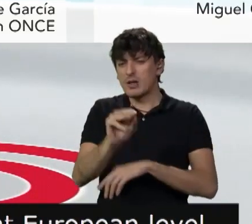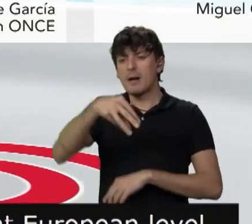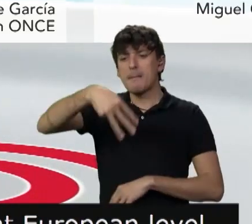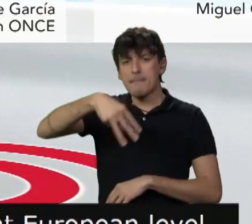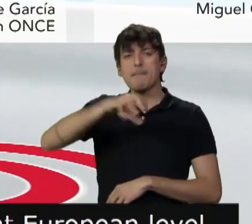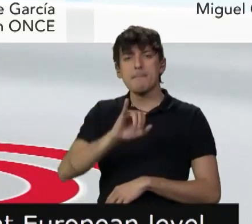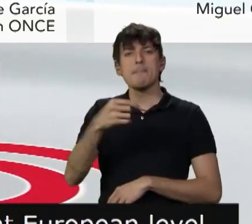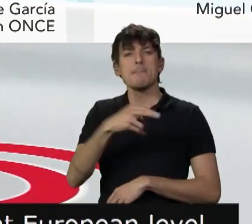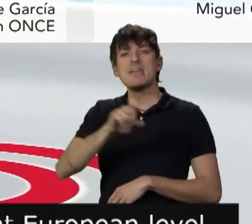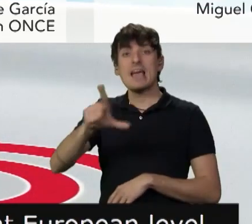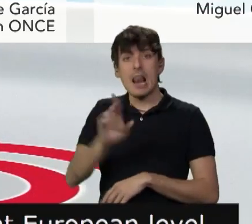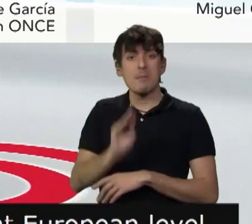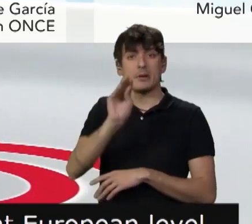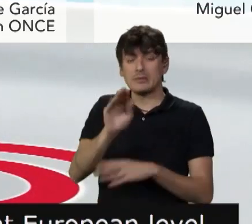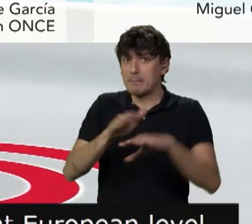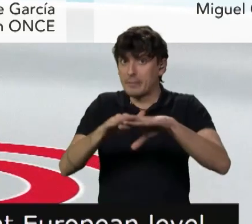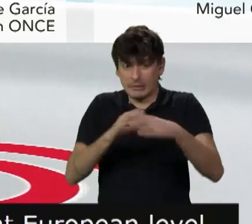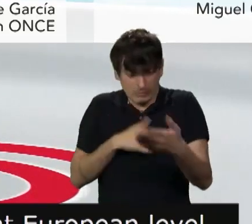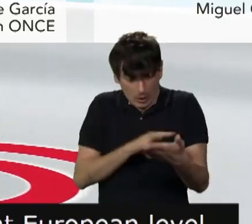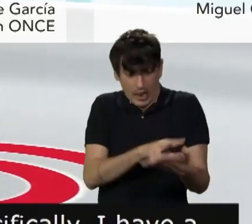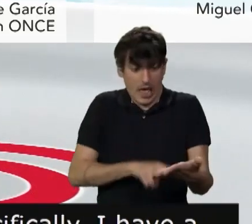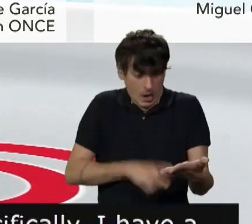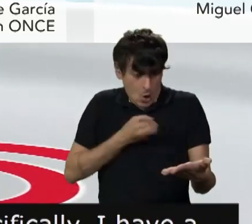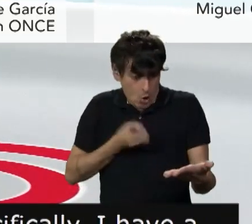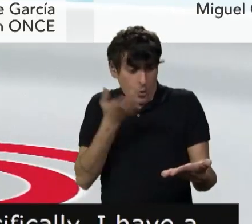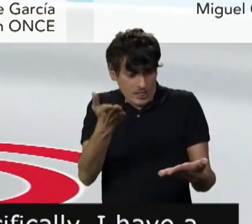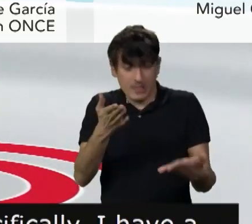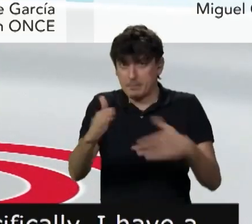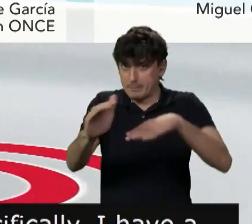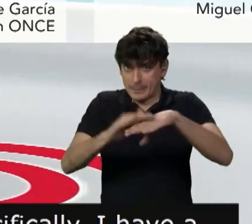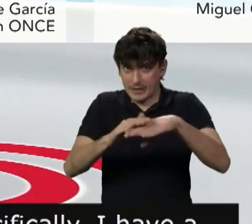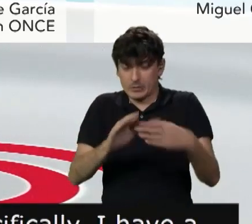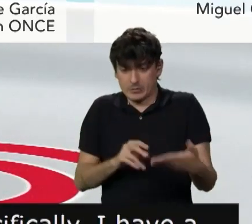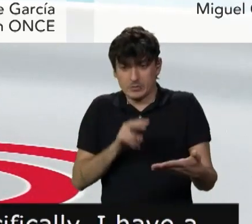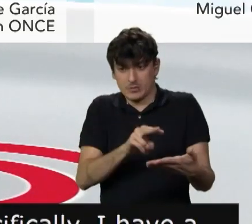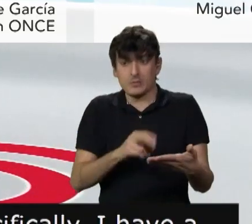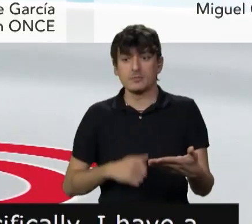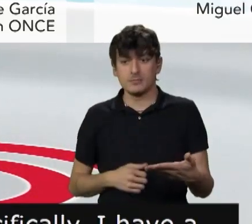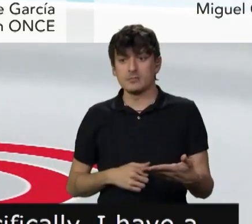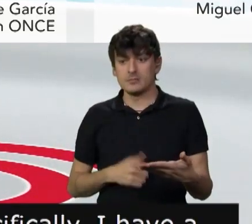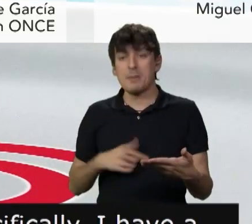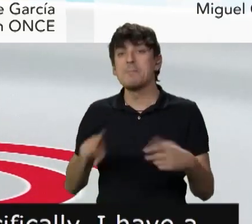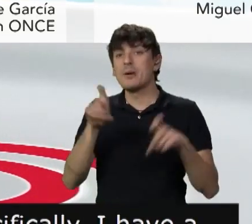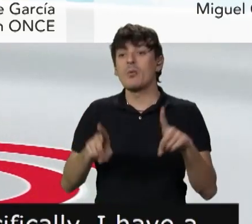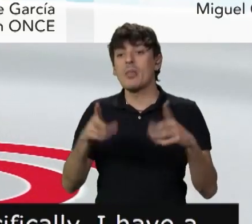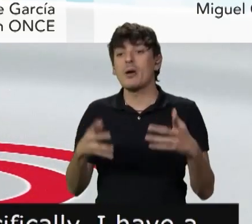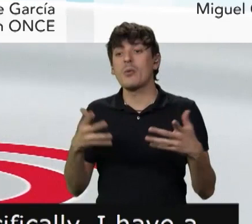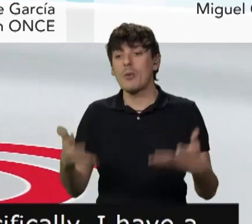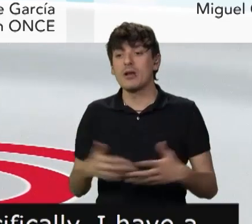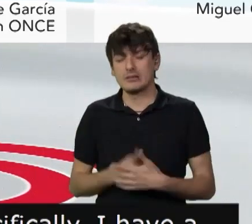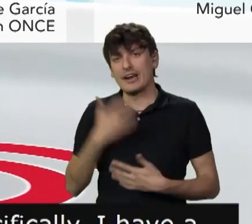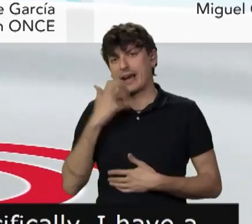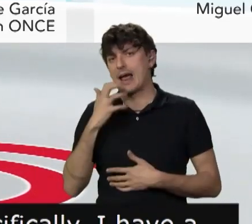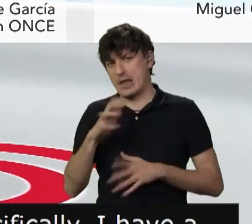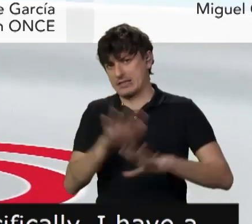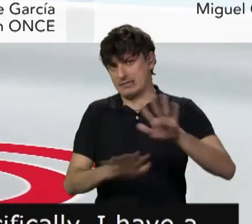question for Miguel. Que la lea, porque realmente, bueno, aunque la he redactado yo mismo, la pregunta es larga y